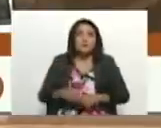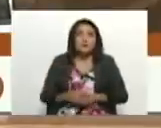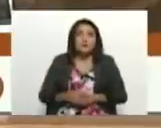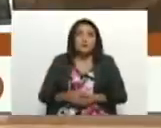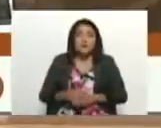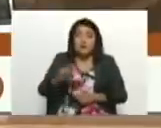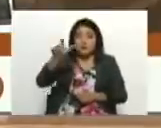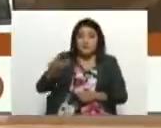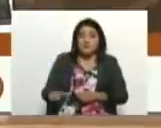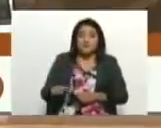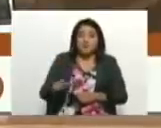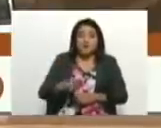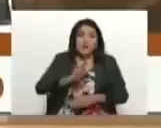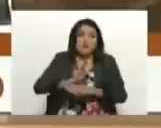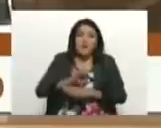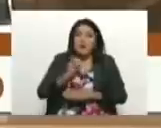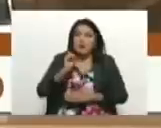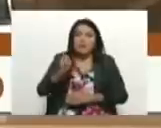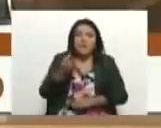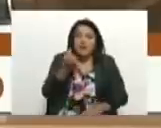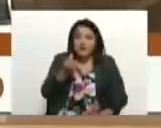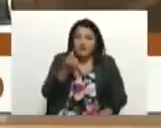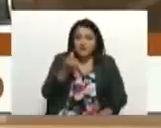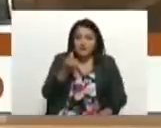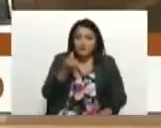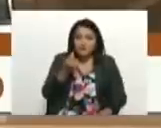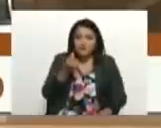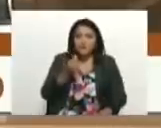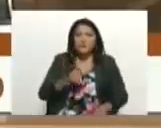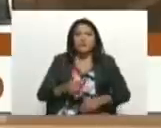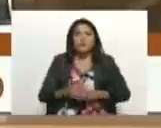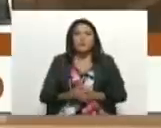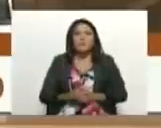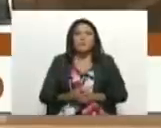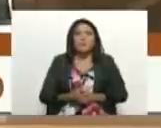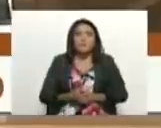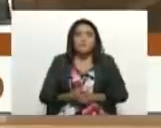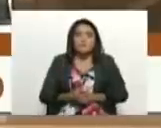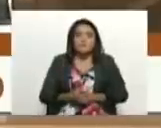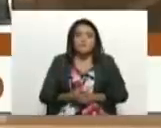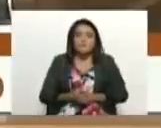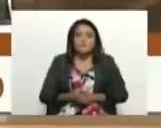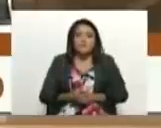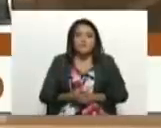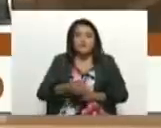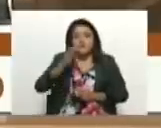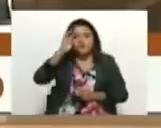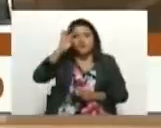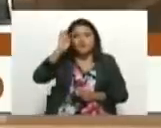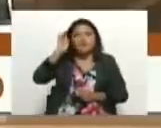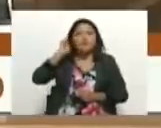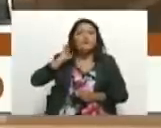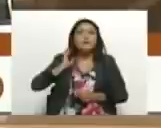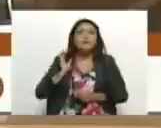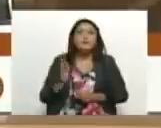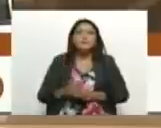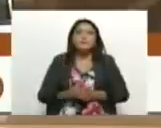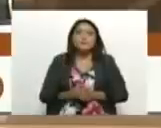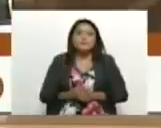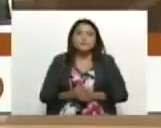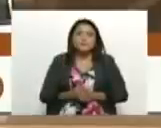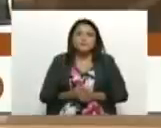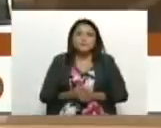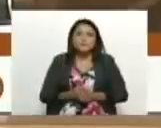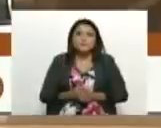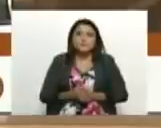castigado ni el corrupto, ni el privado que le dio los reales, ni el testaferro, ni la esposa del testaferro. Yo